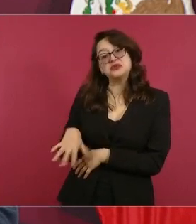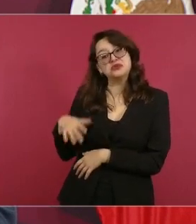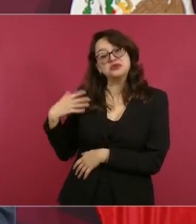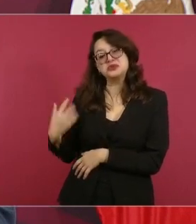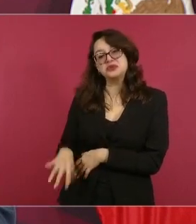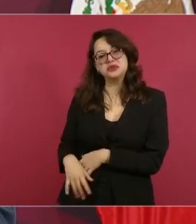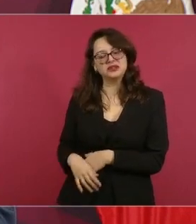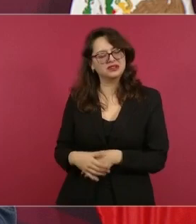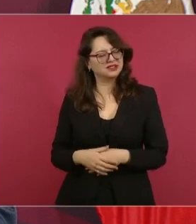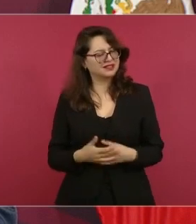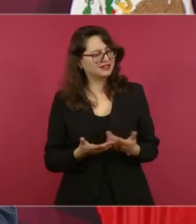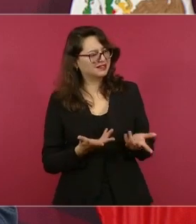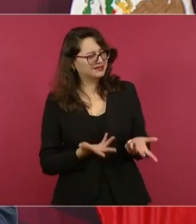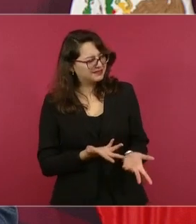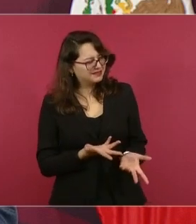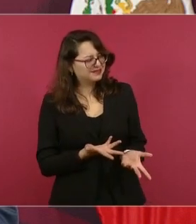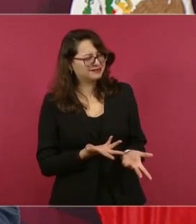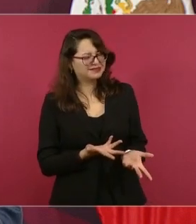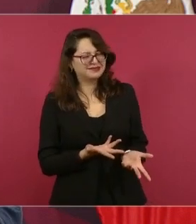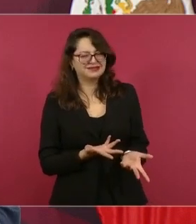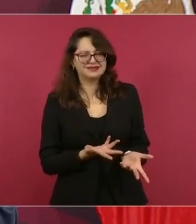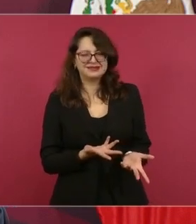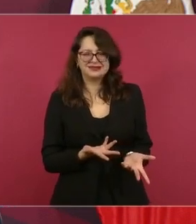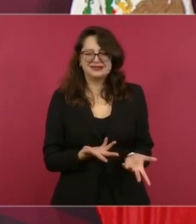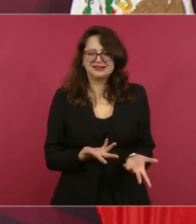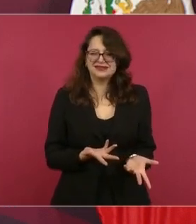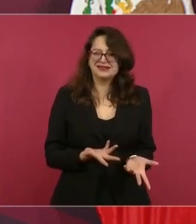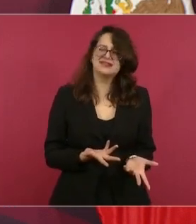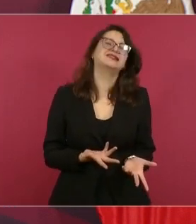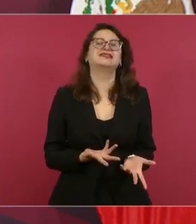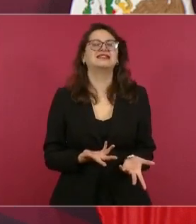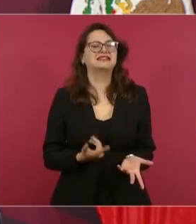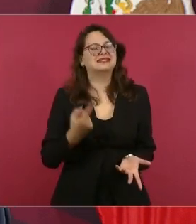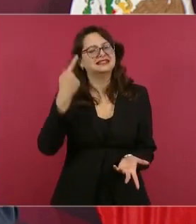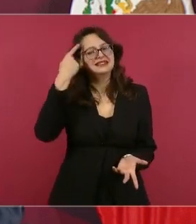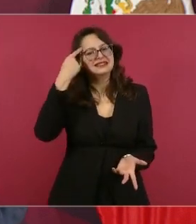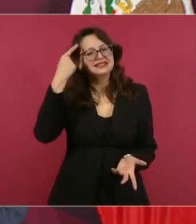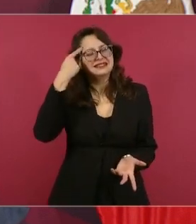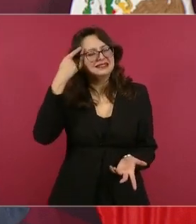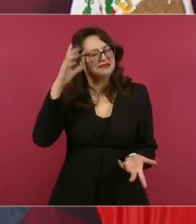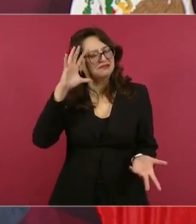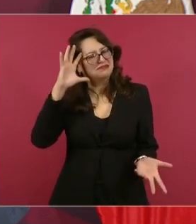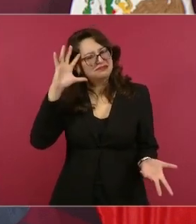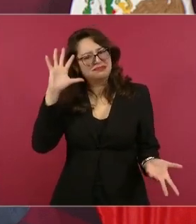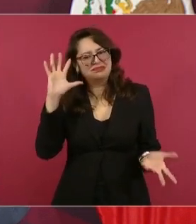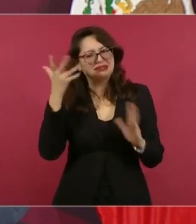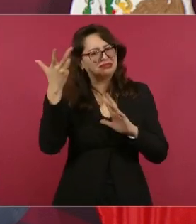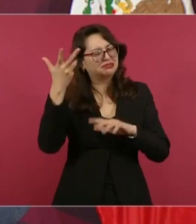Pero muy, muy, muy, muy irracionales.